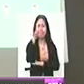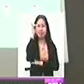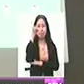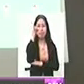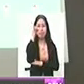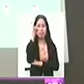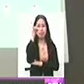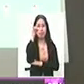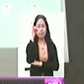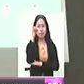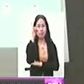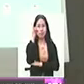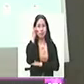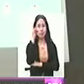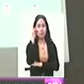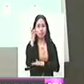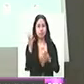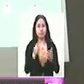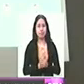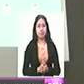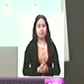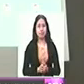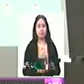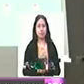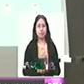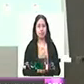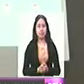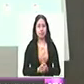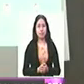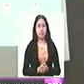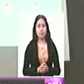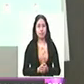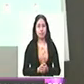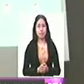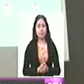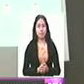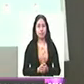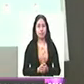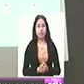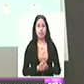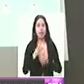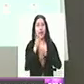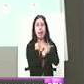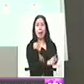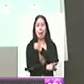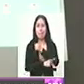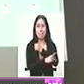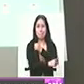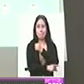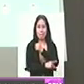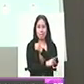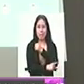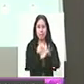Fue el país que inició su cuarentena rígida lo más precozmente